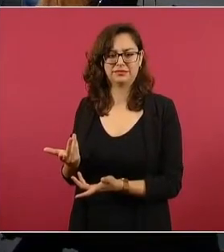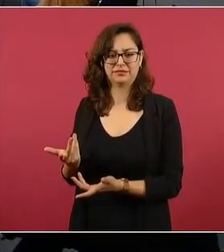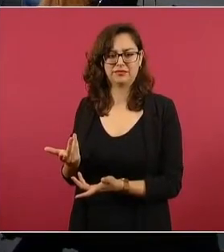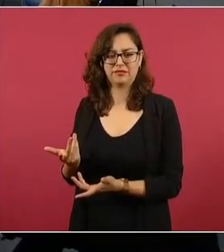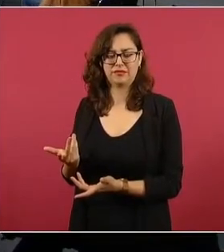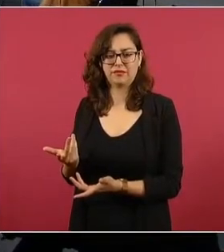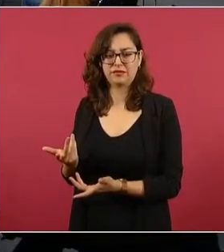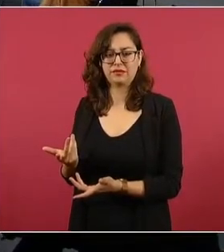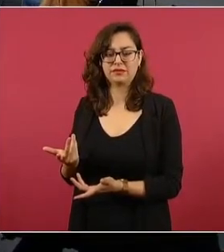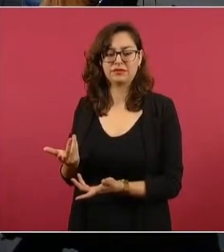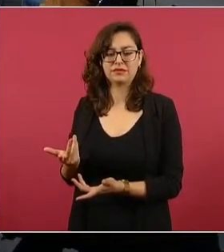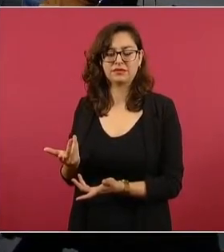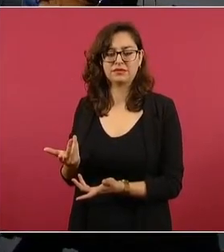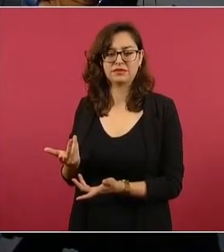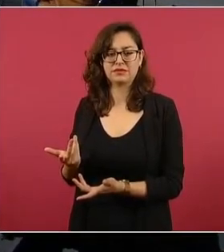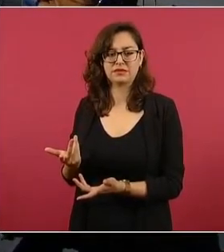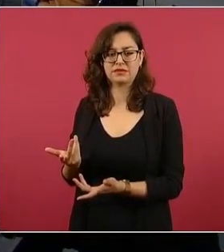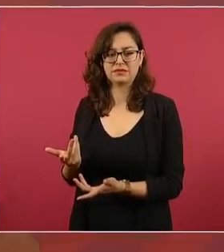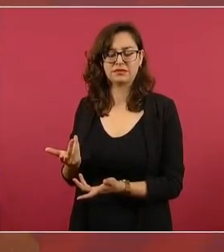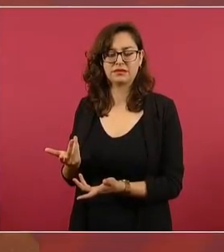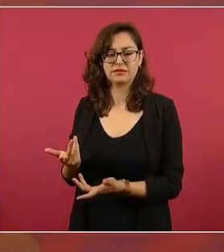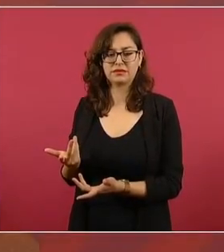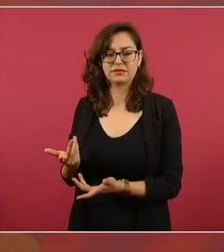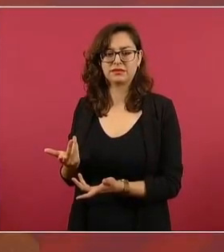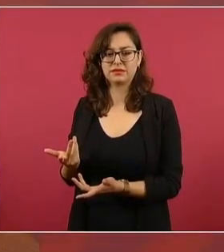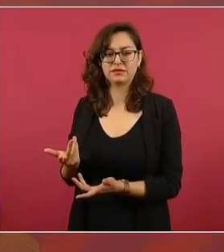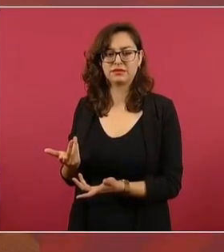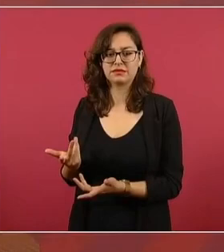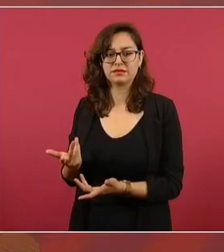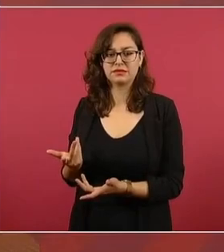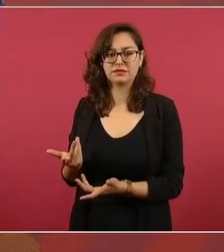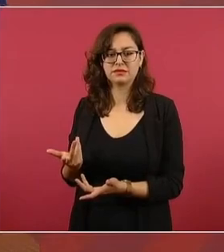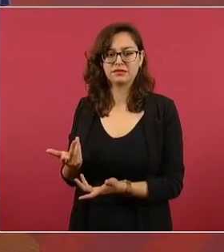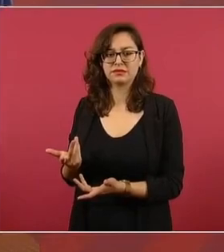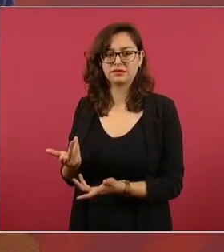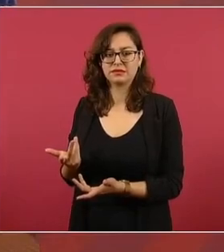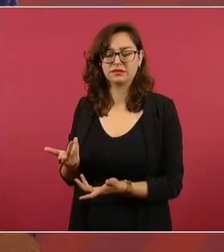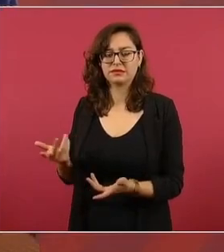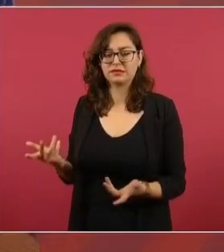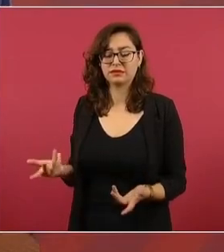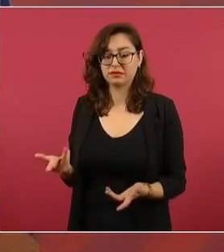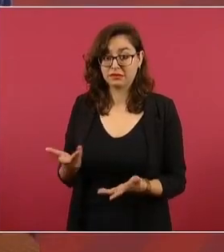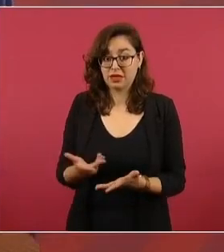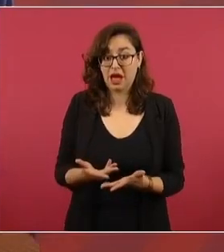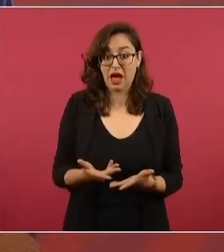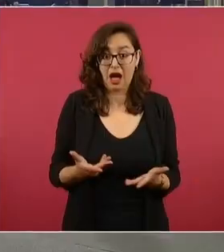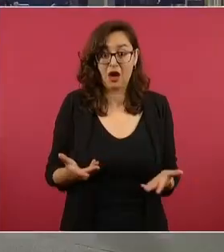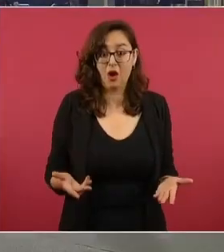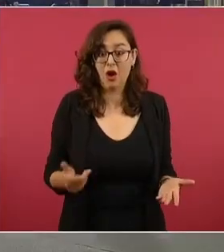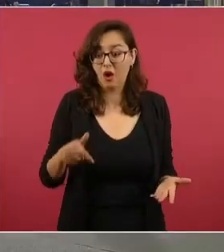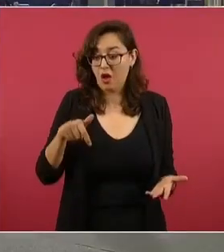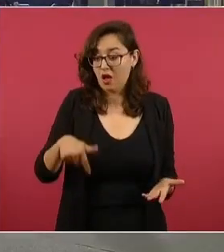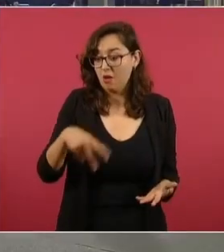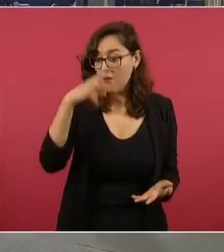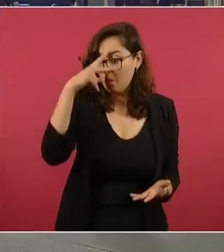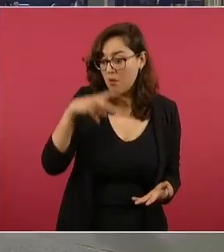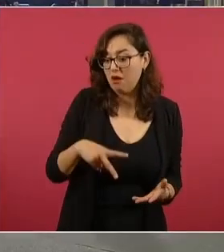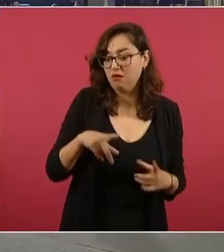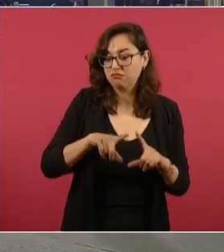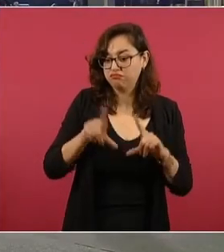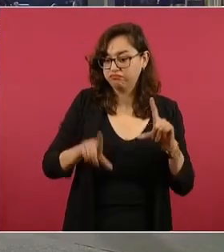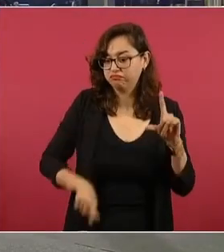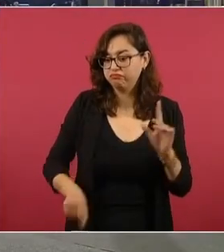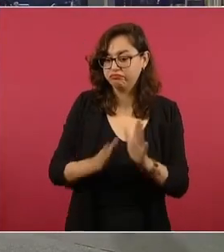nuestro país, Alfonso Reyes hizo una cartilla moral, ya nosotros